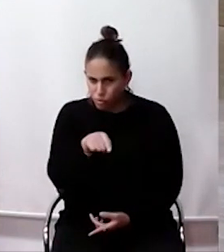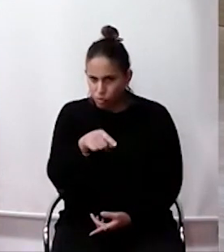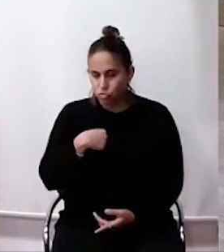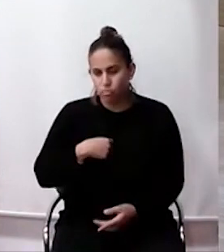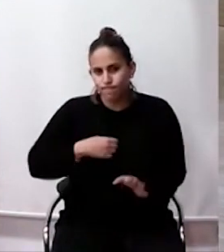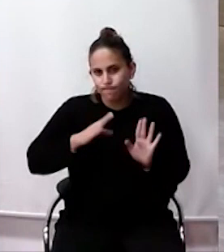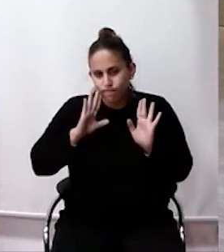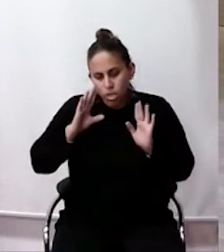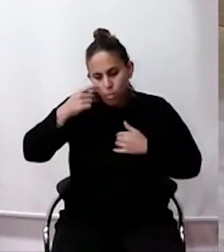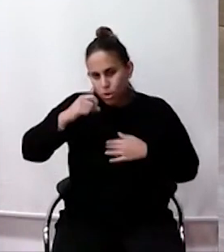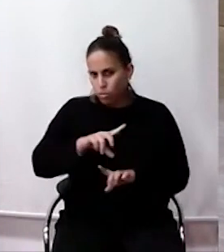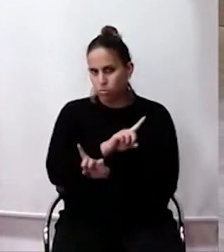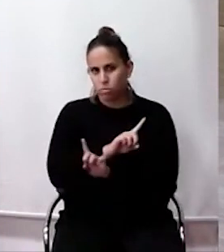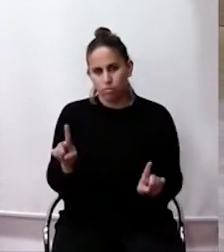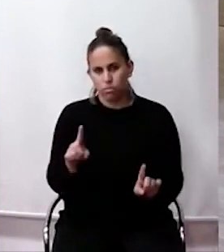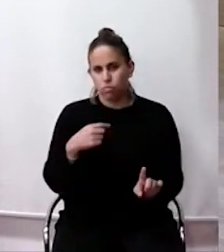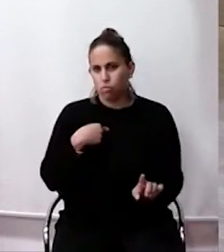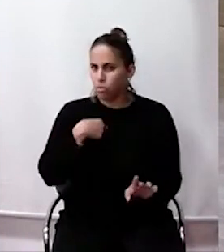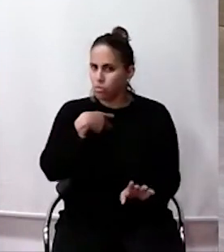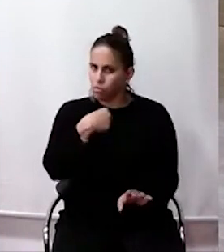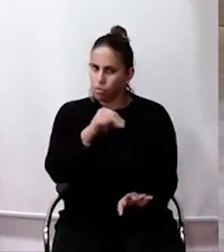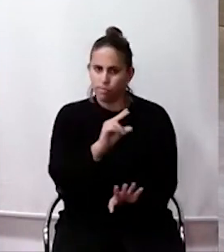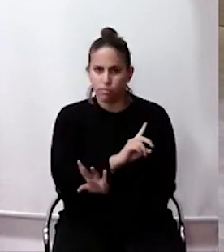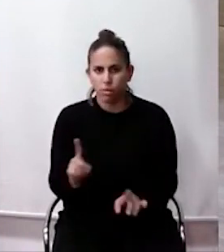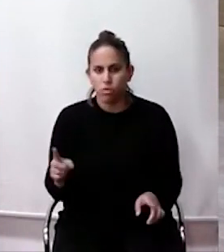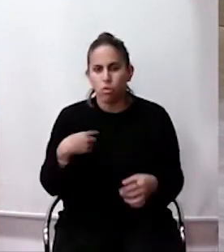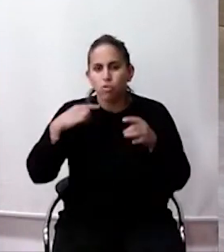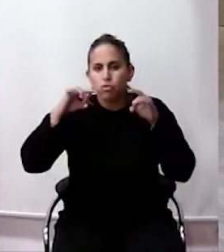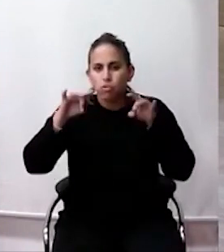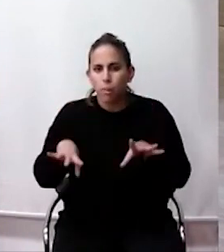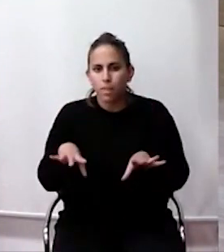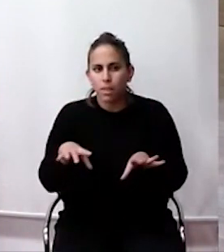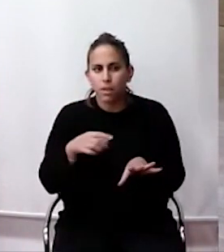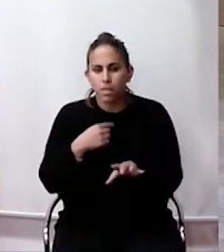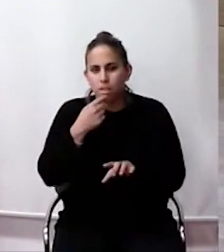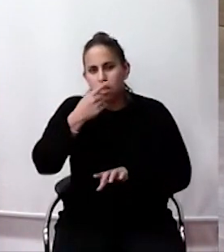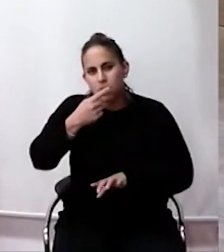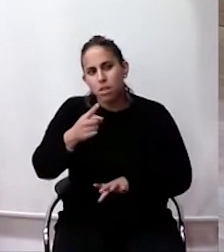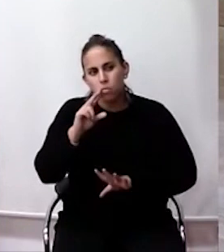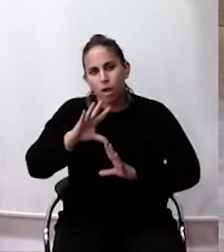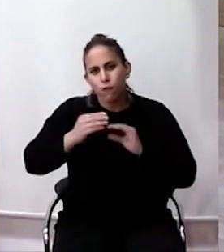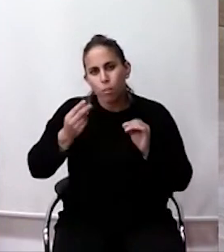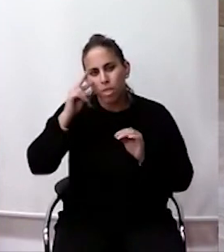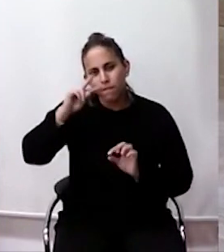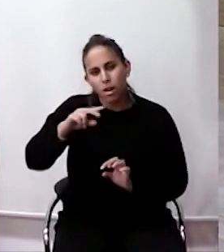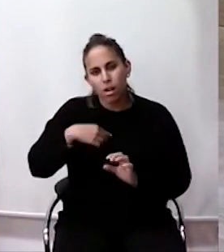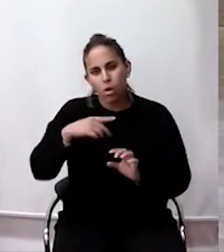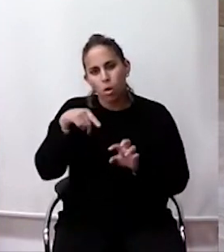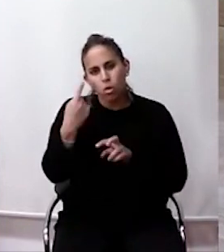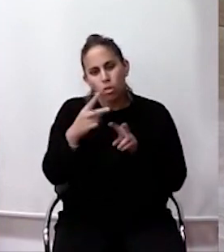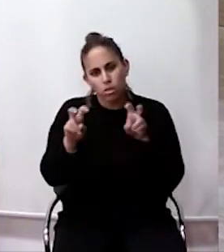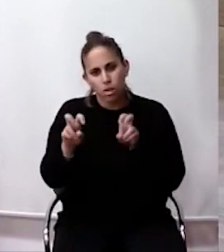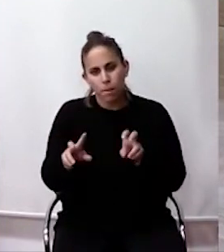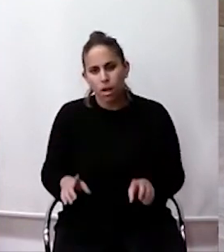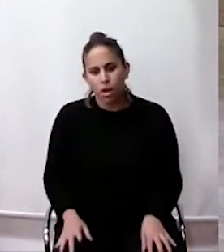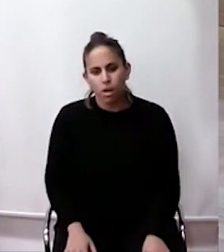Personalmente, no lo vamos a estar avalando. Simplemente para dar una visión más del tema